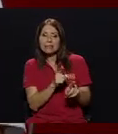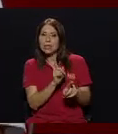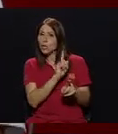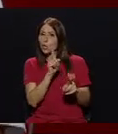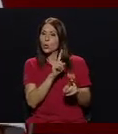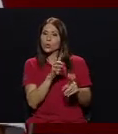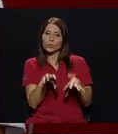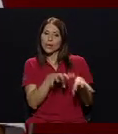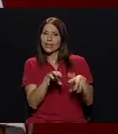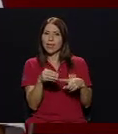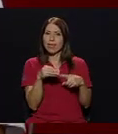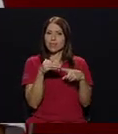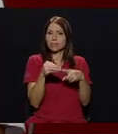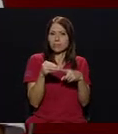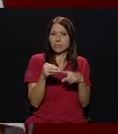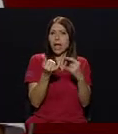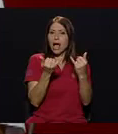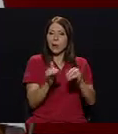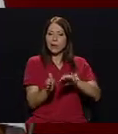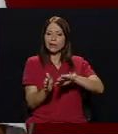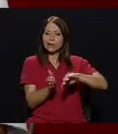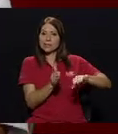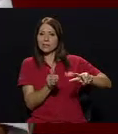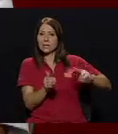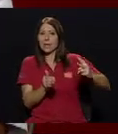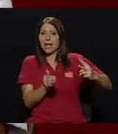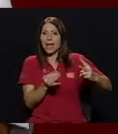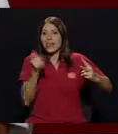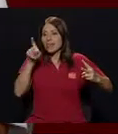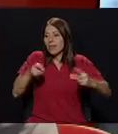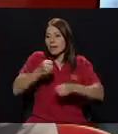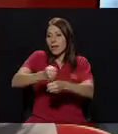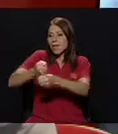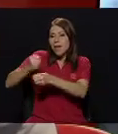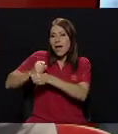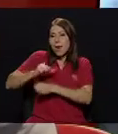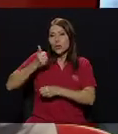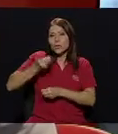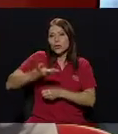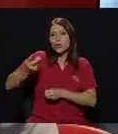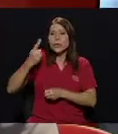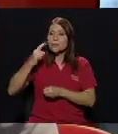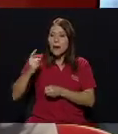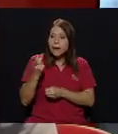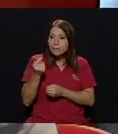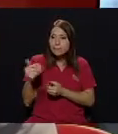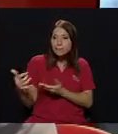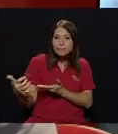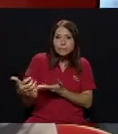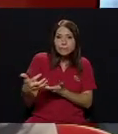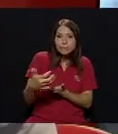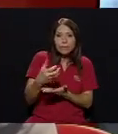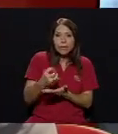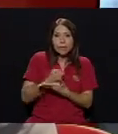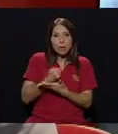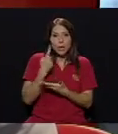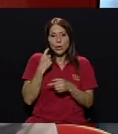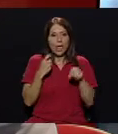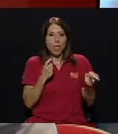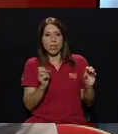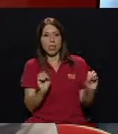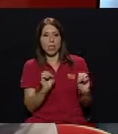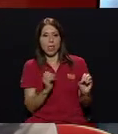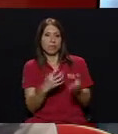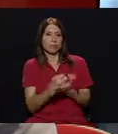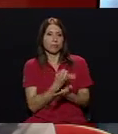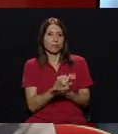miel como una actividad secundaria y dedicarse a otro tipo de actividades para complementar ese margen